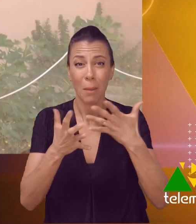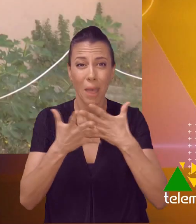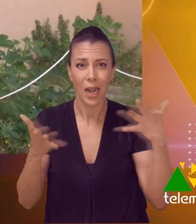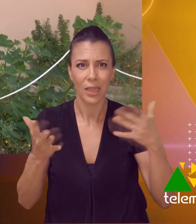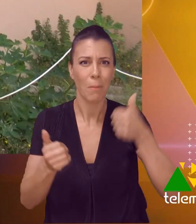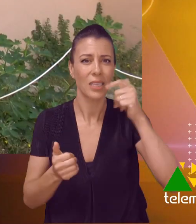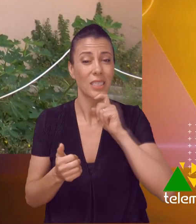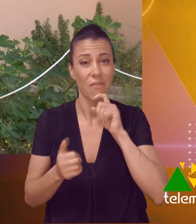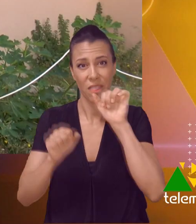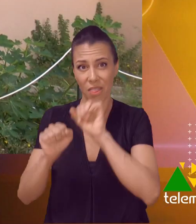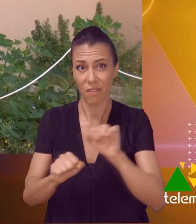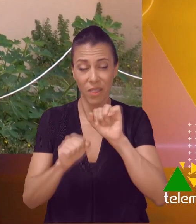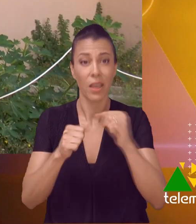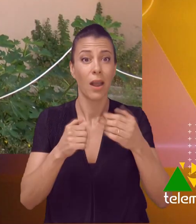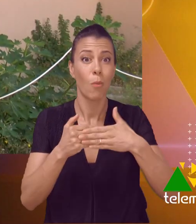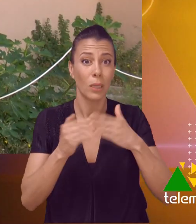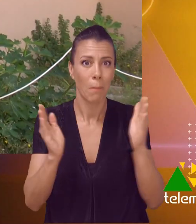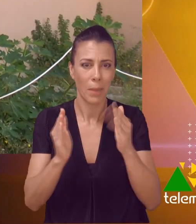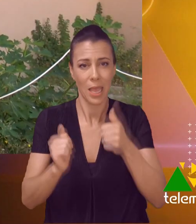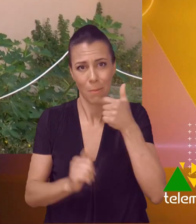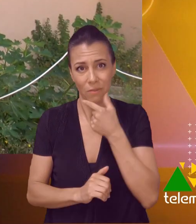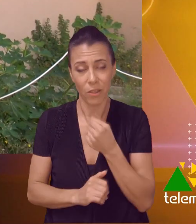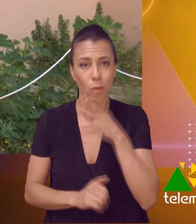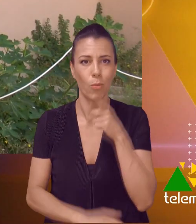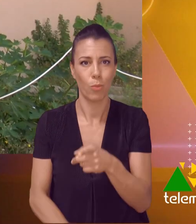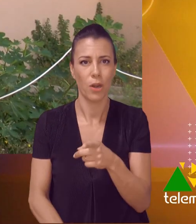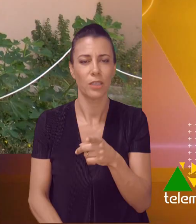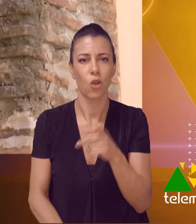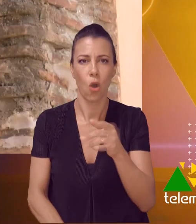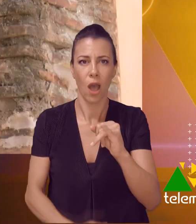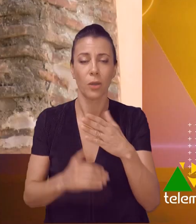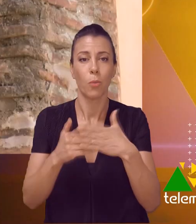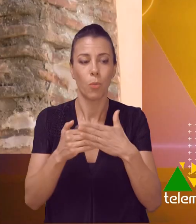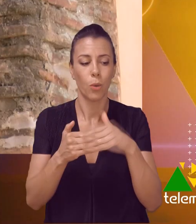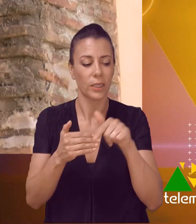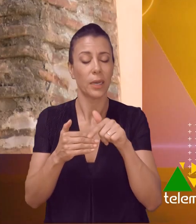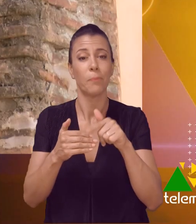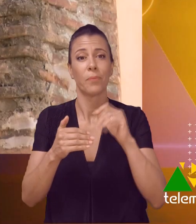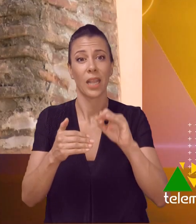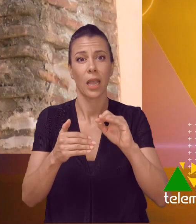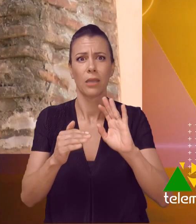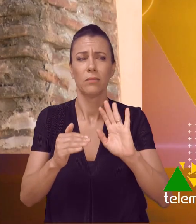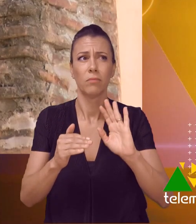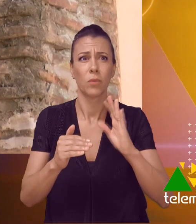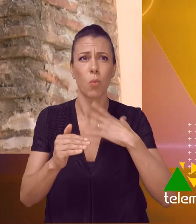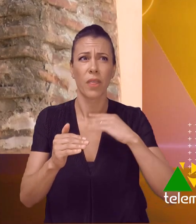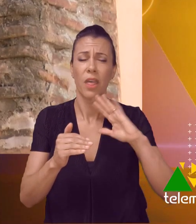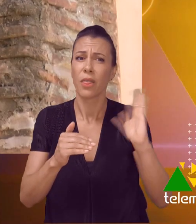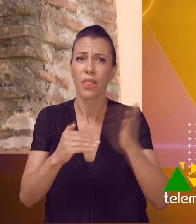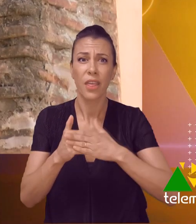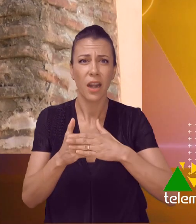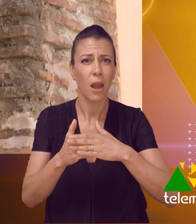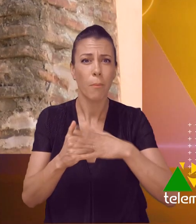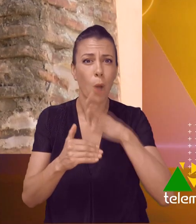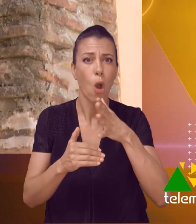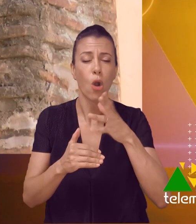defender que una puerta pequeña. Y por lo tanto ahí tenemos esa puerta que se cierra cuando se trae el coro